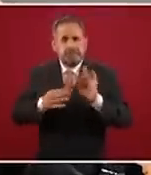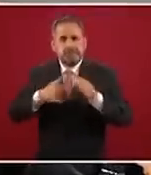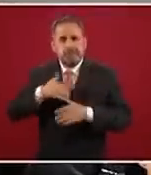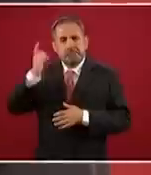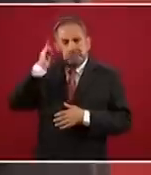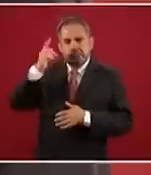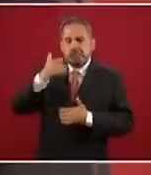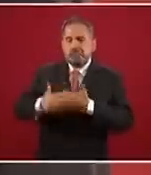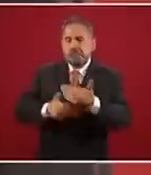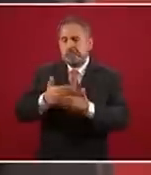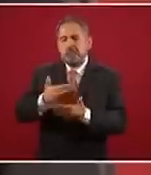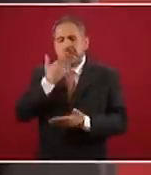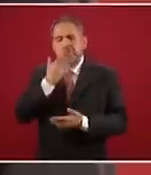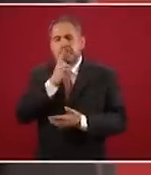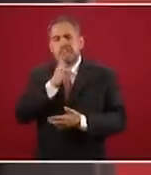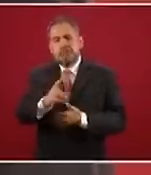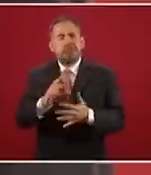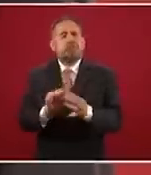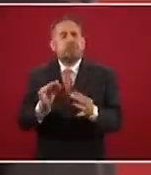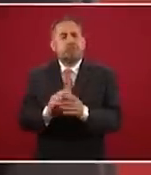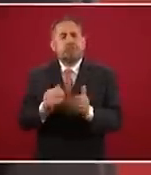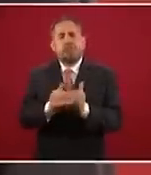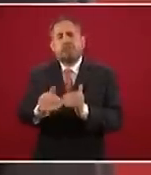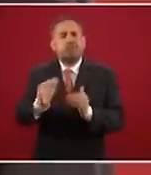esto va a dar resultados.